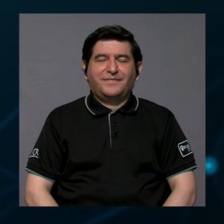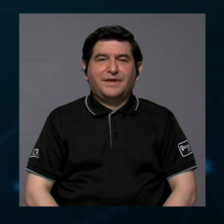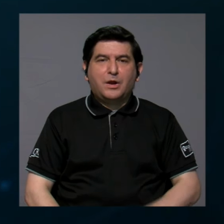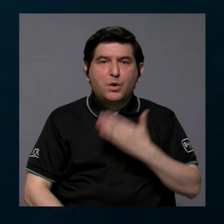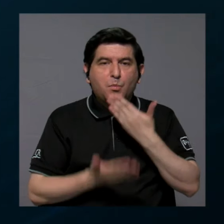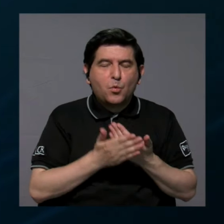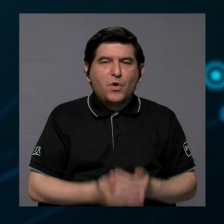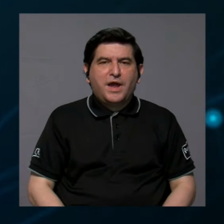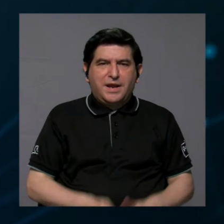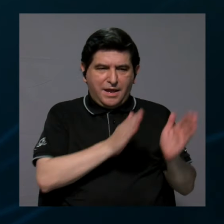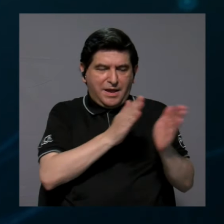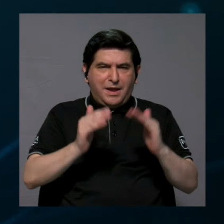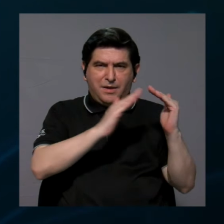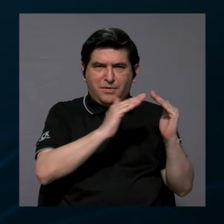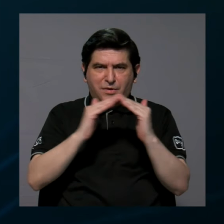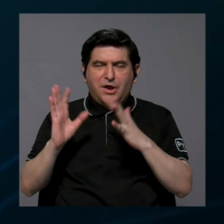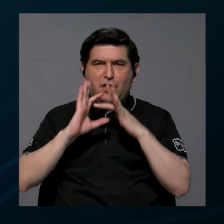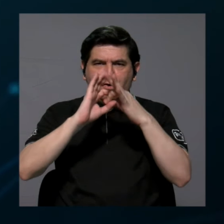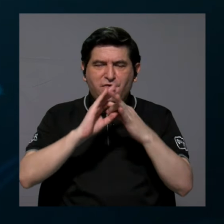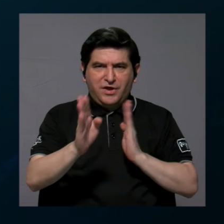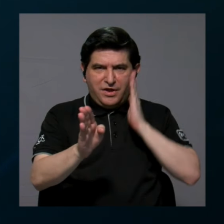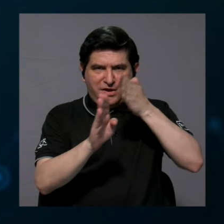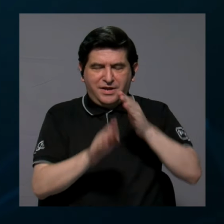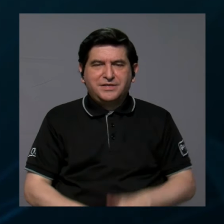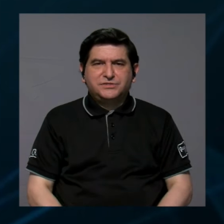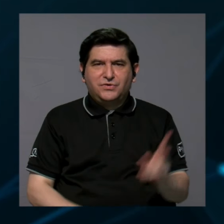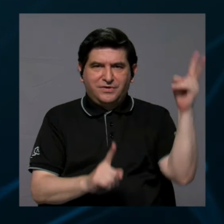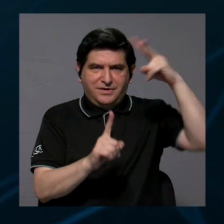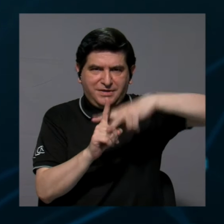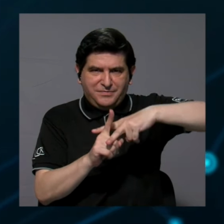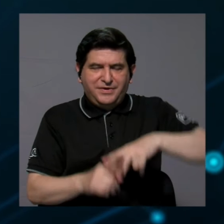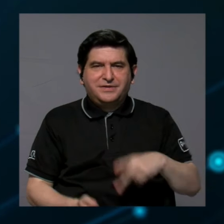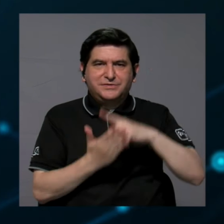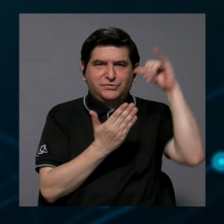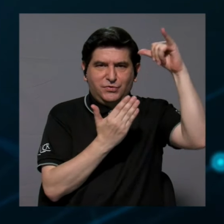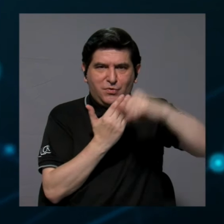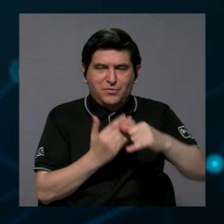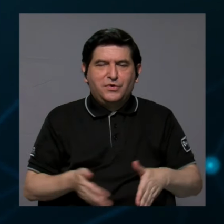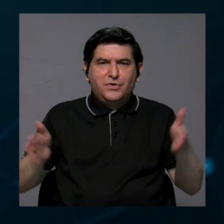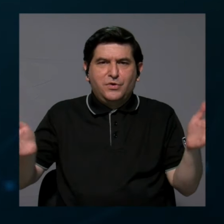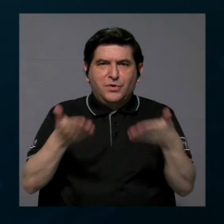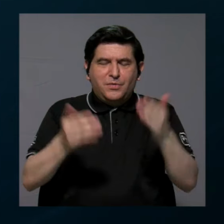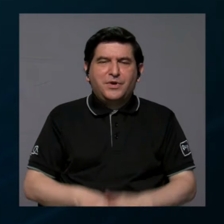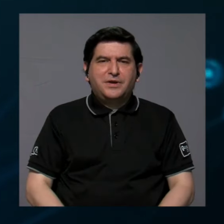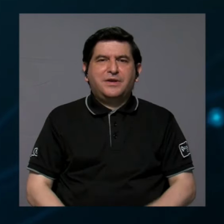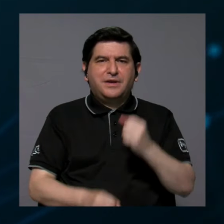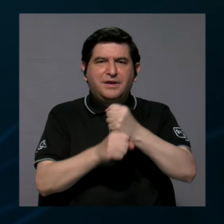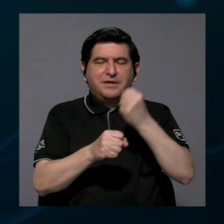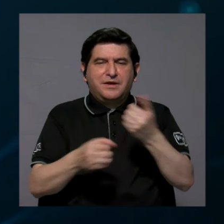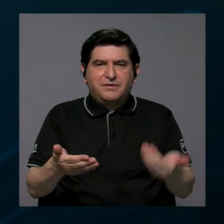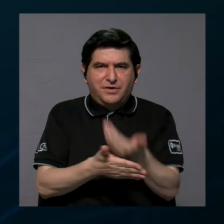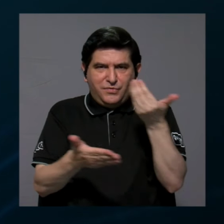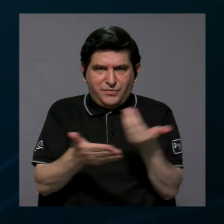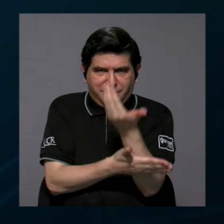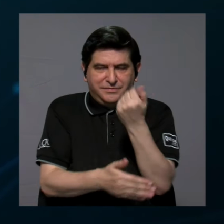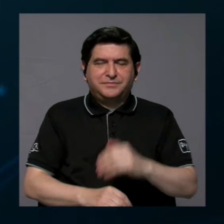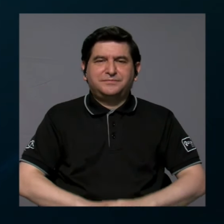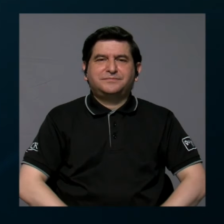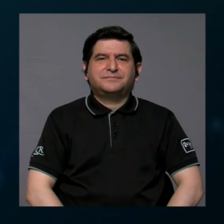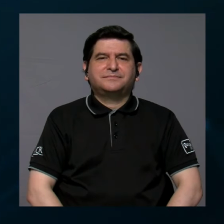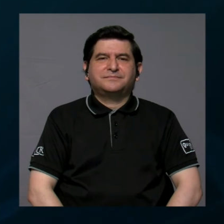La buena planificación urbana tiene relación directa con la puesta en acción de proyectos que promuevan la generación de empleo.